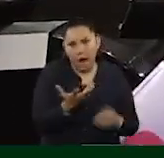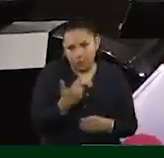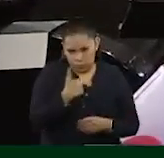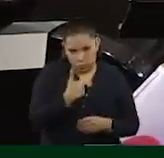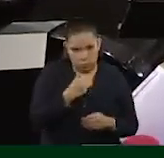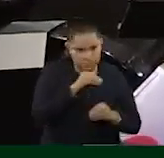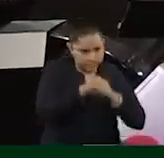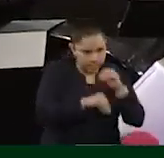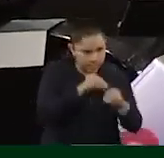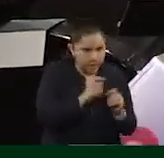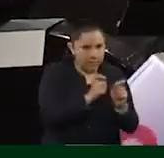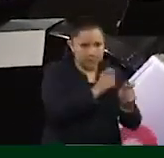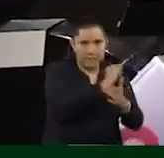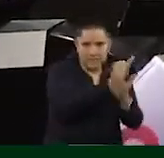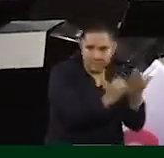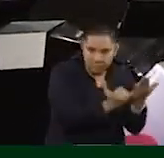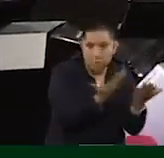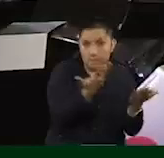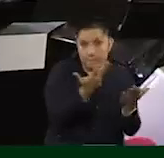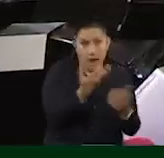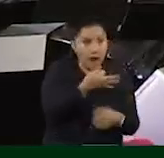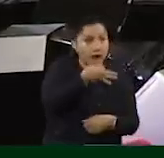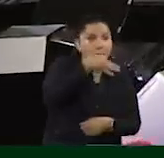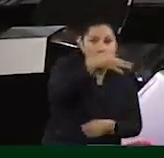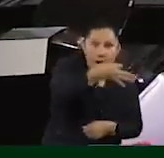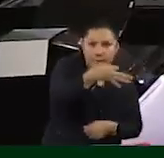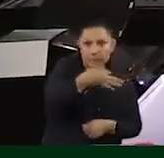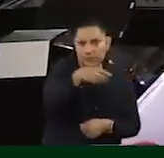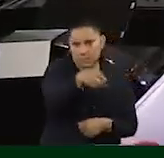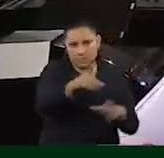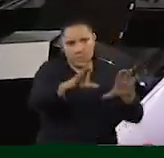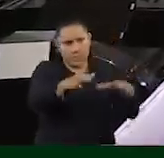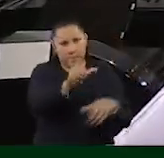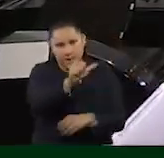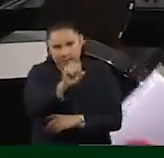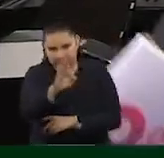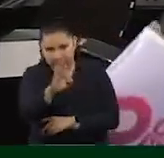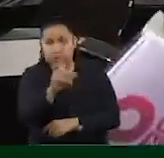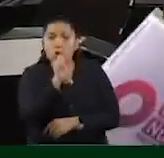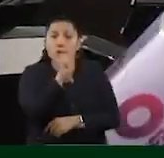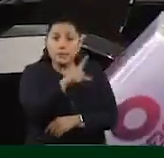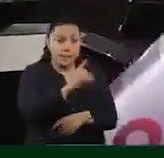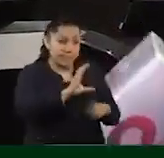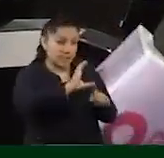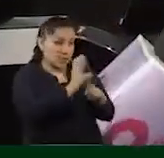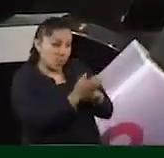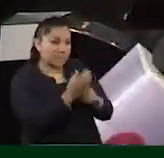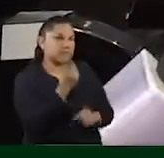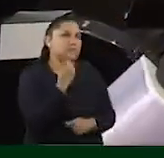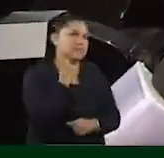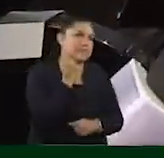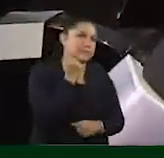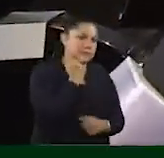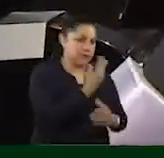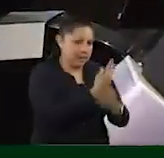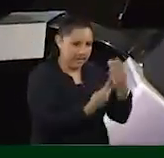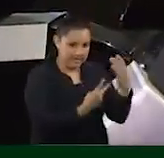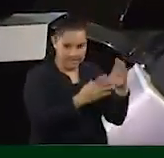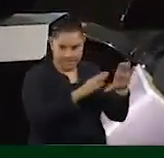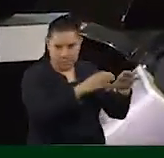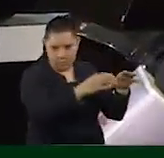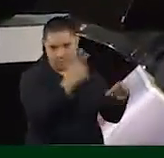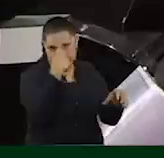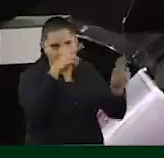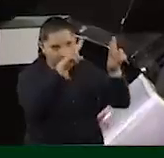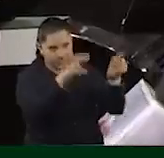son la auditoría superior de la federación como son las dos comisiones bicamerales relacionadas con seguridad que hay aquí en bueno en este caso